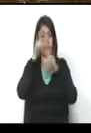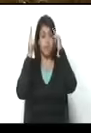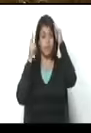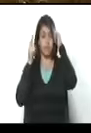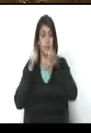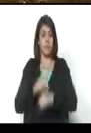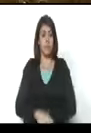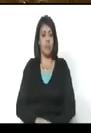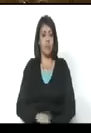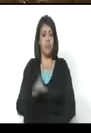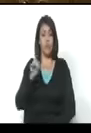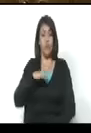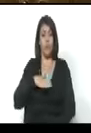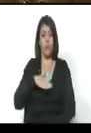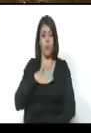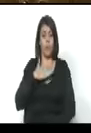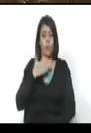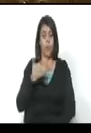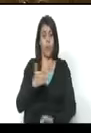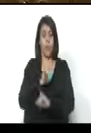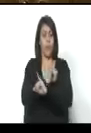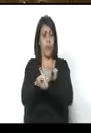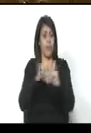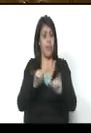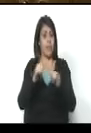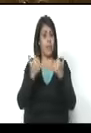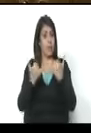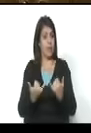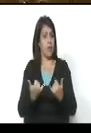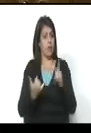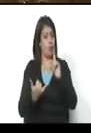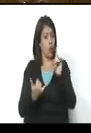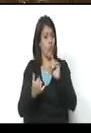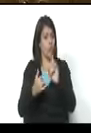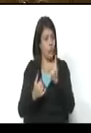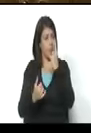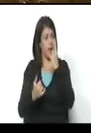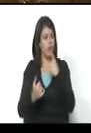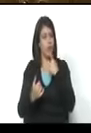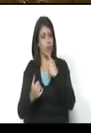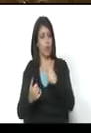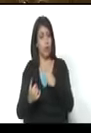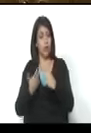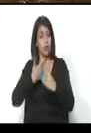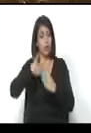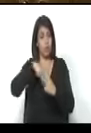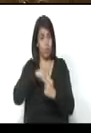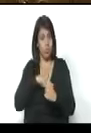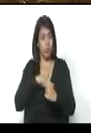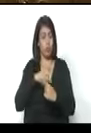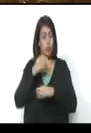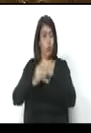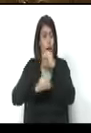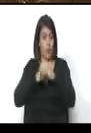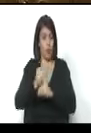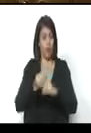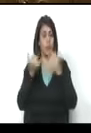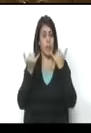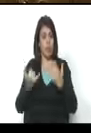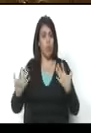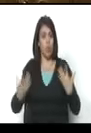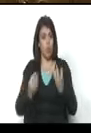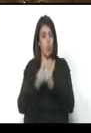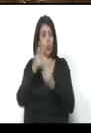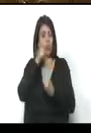Chávez. No puedo concluir estas palabras sin decir que a nosotros nos corresponde, junto